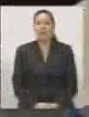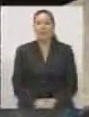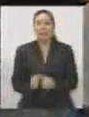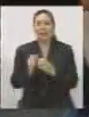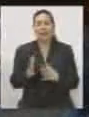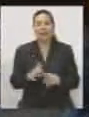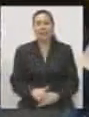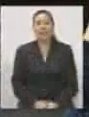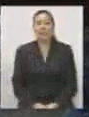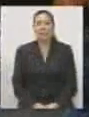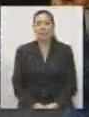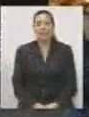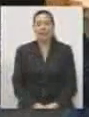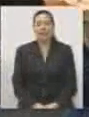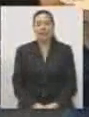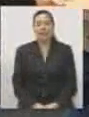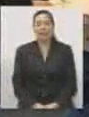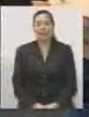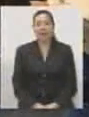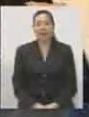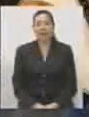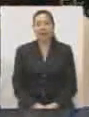sentencia, perdón, mirad,